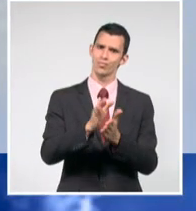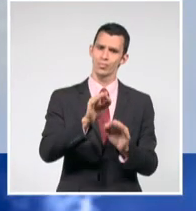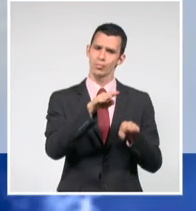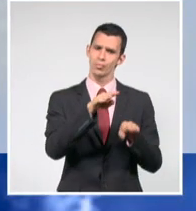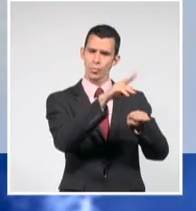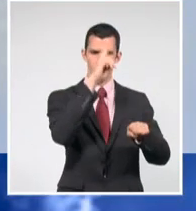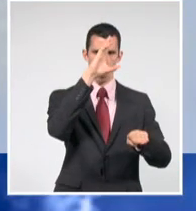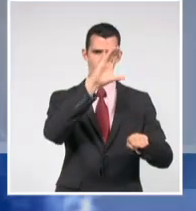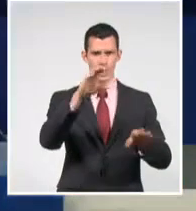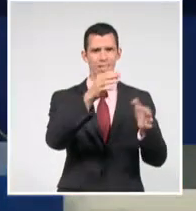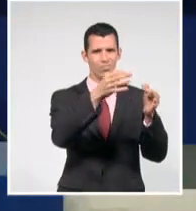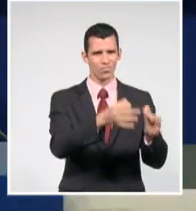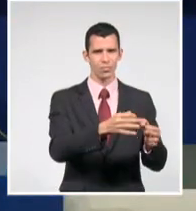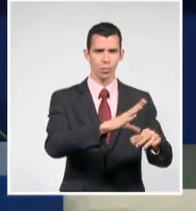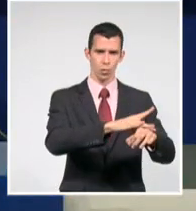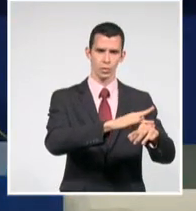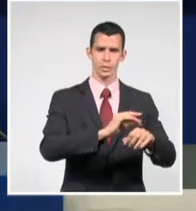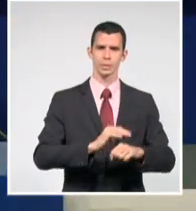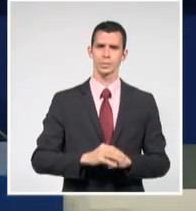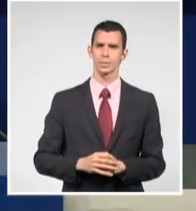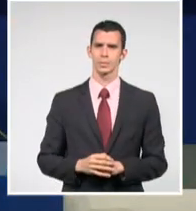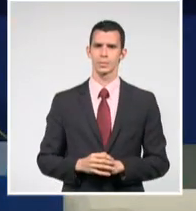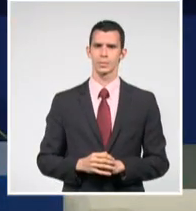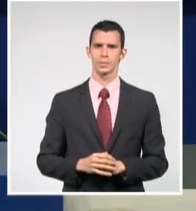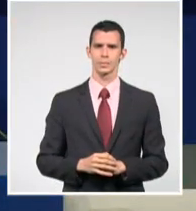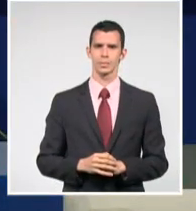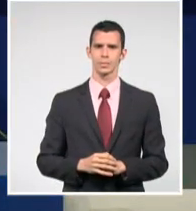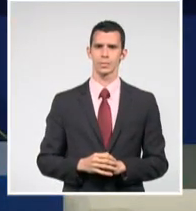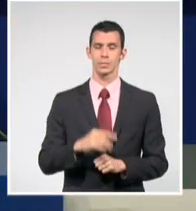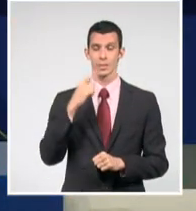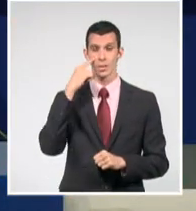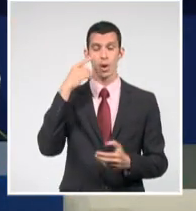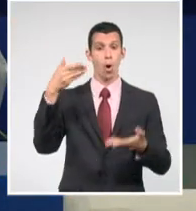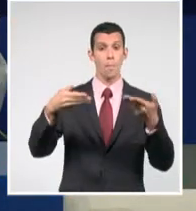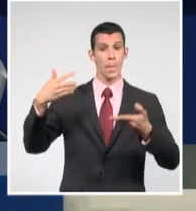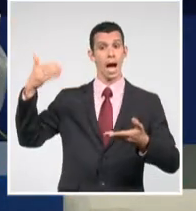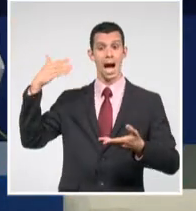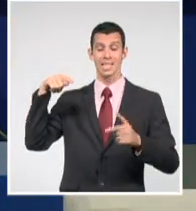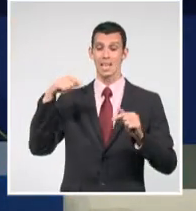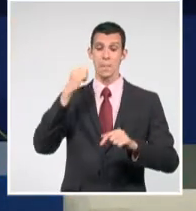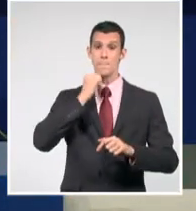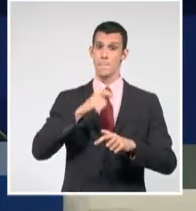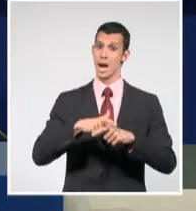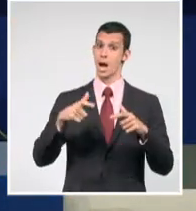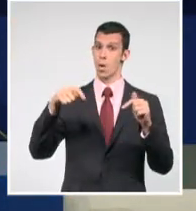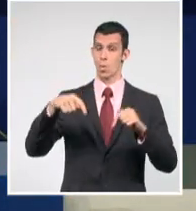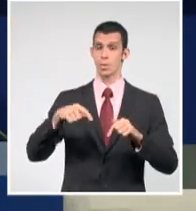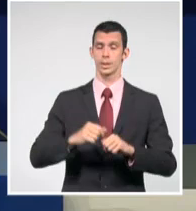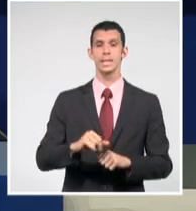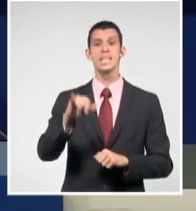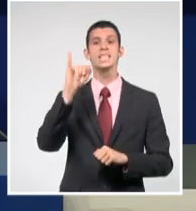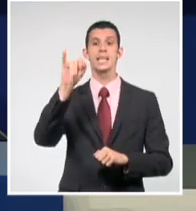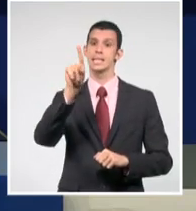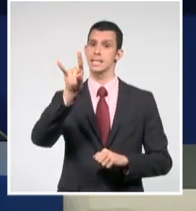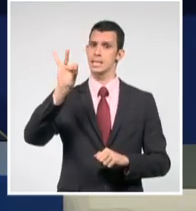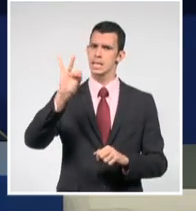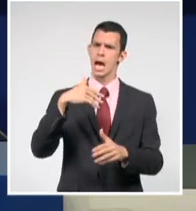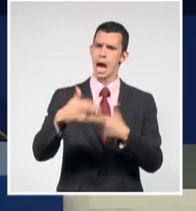confirmados, la segunda cifra más alta de activos en una jornada, y 617 presentan una evolución clínica